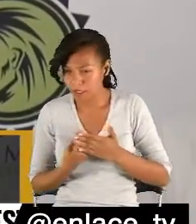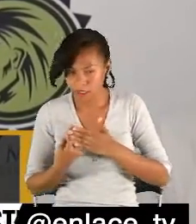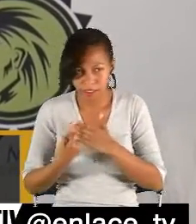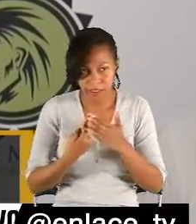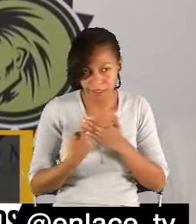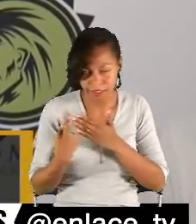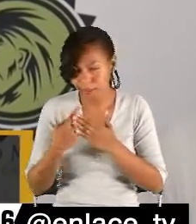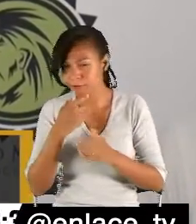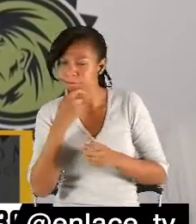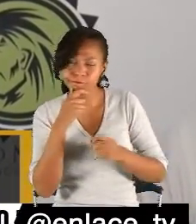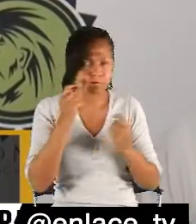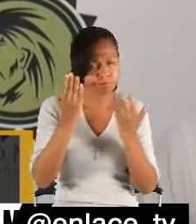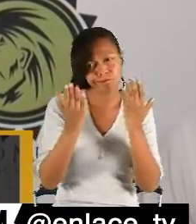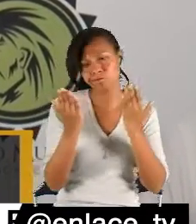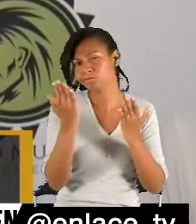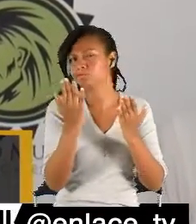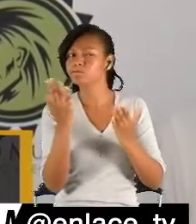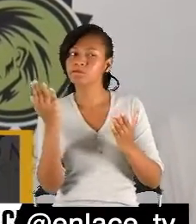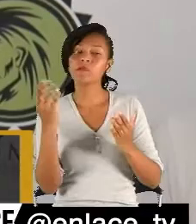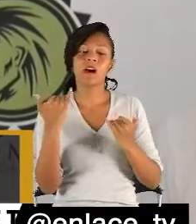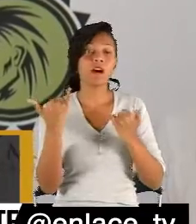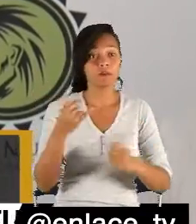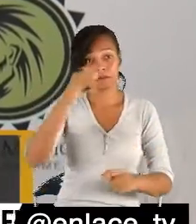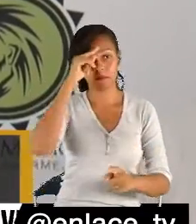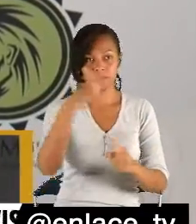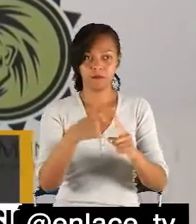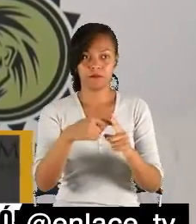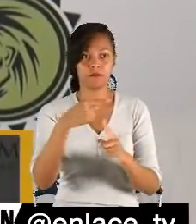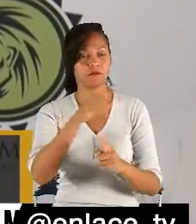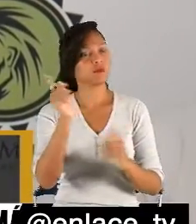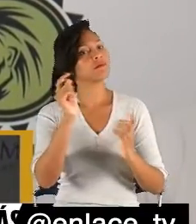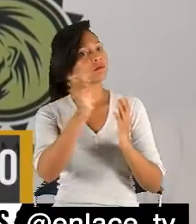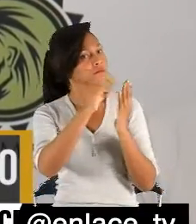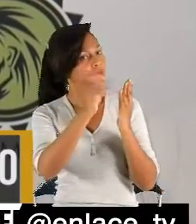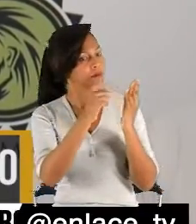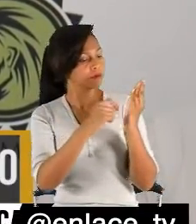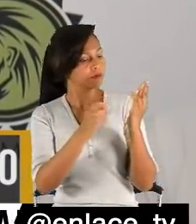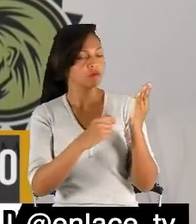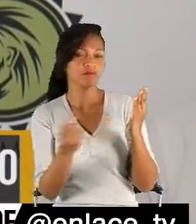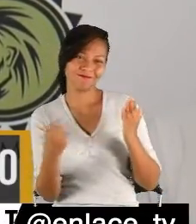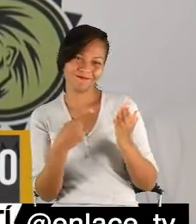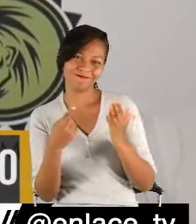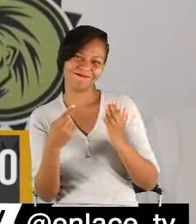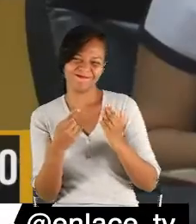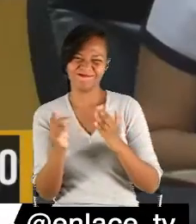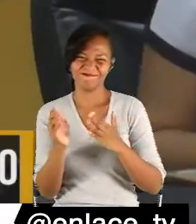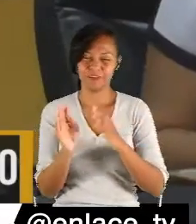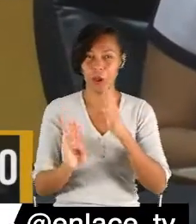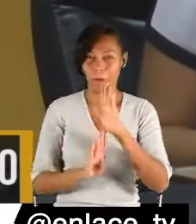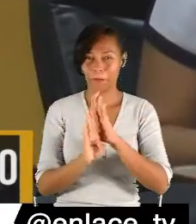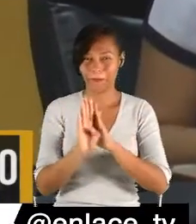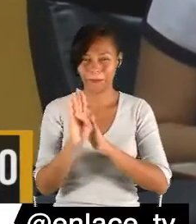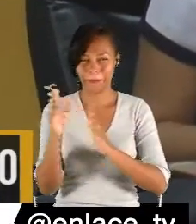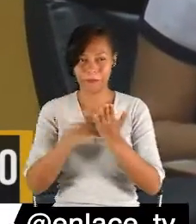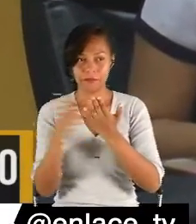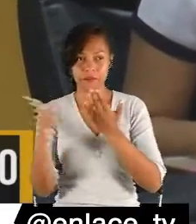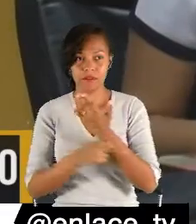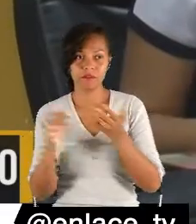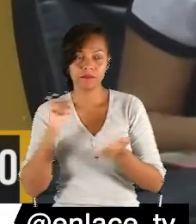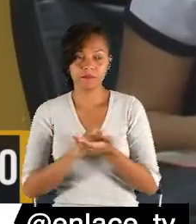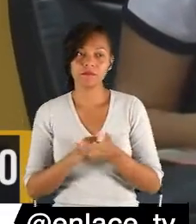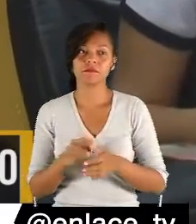dado que en estas sesiones fue donde se dio aprobación al plan de desarrollo en una jornada que tuvimos titánica de alrededor de